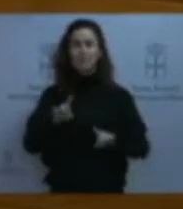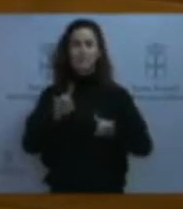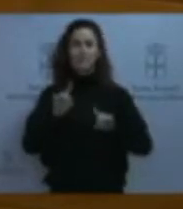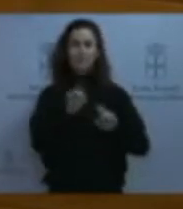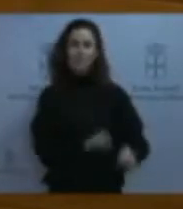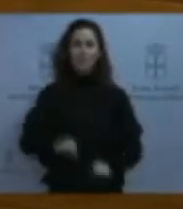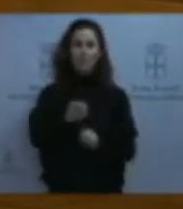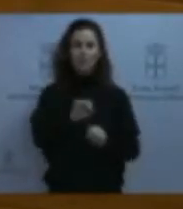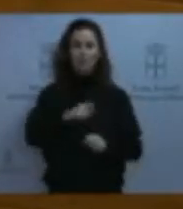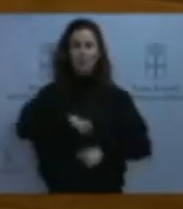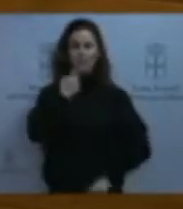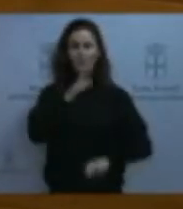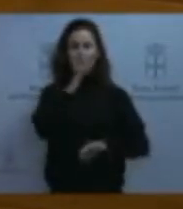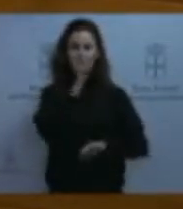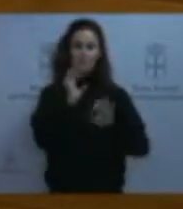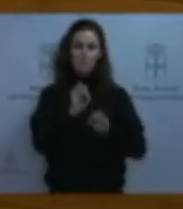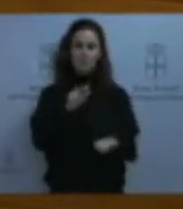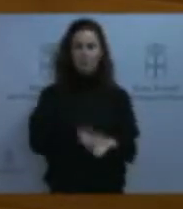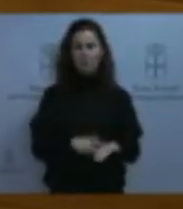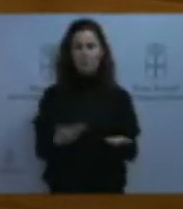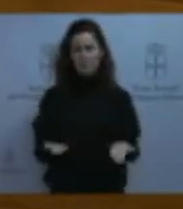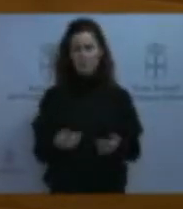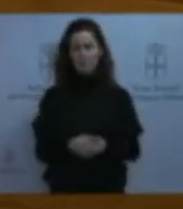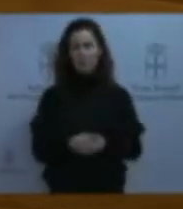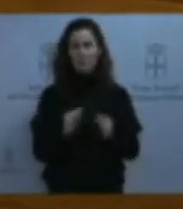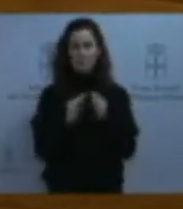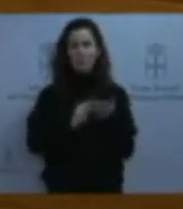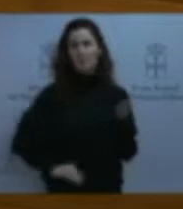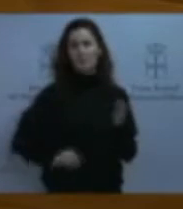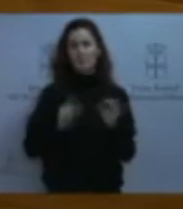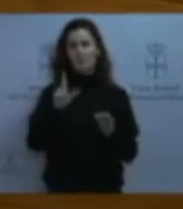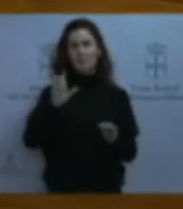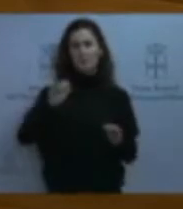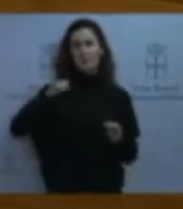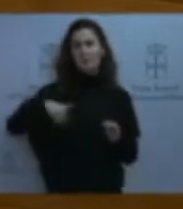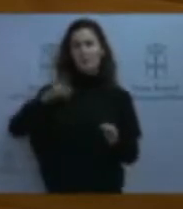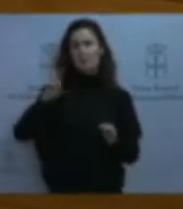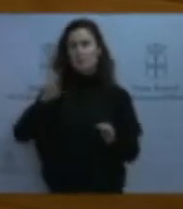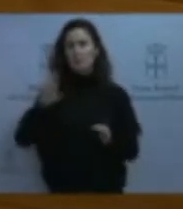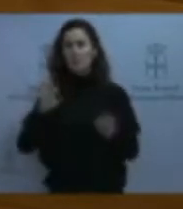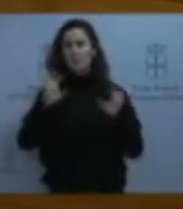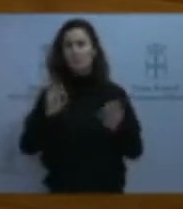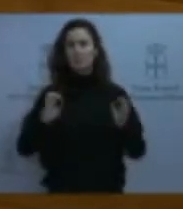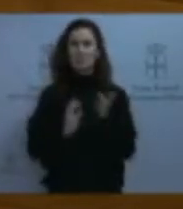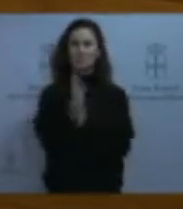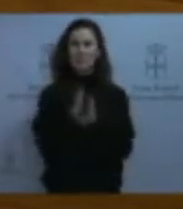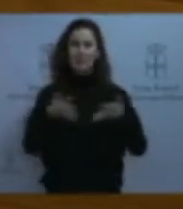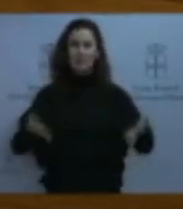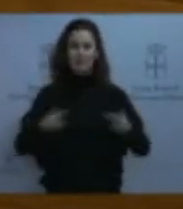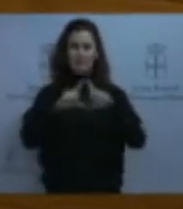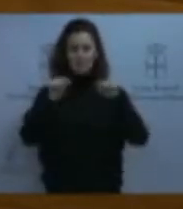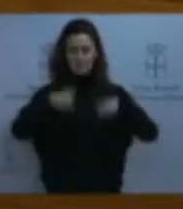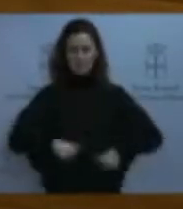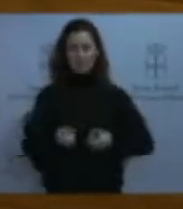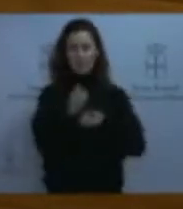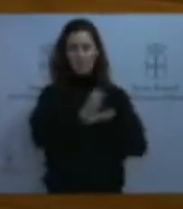su homologación, y vamos a disponer también de un informe elaborado por el Indurot sobre grandes incendios forestales en Asturias. Y, además,